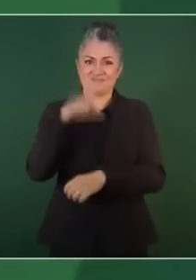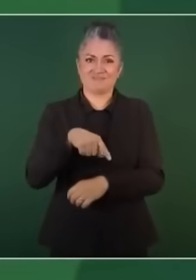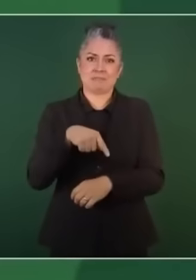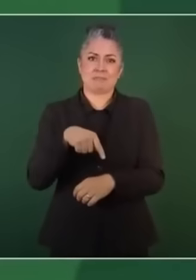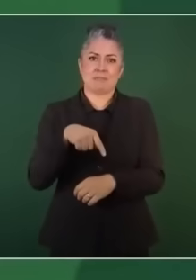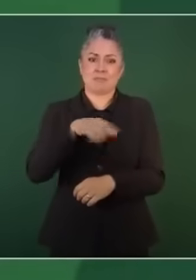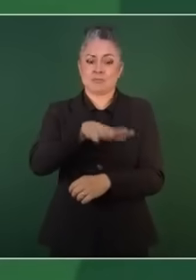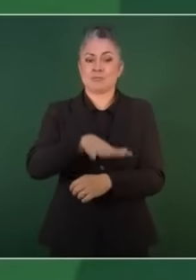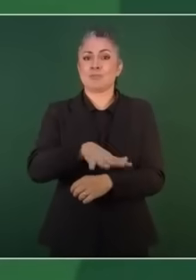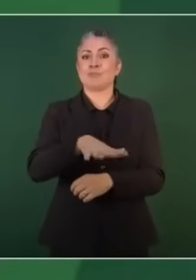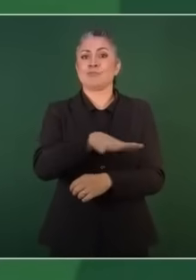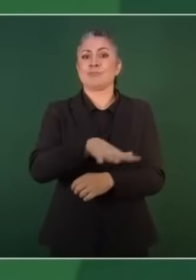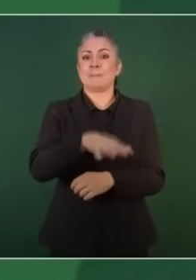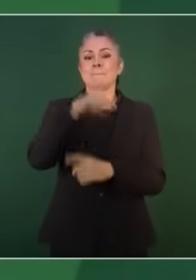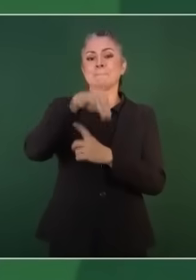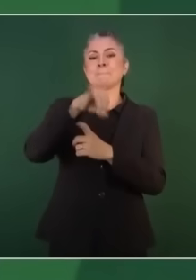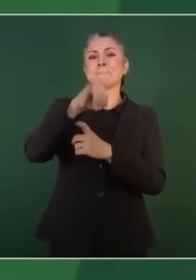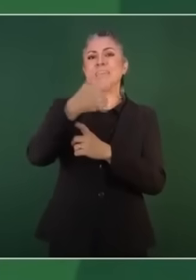Hidalgo.